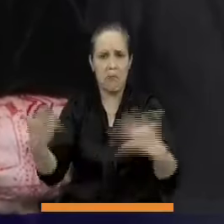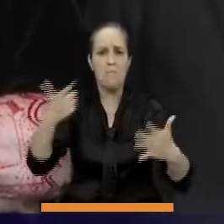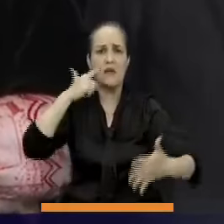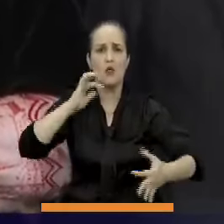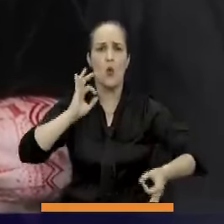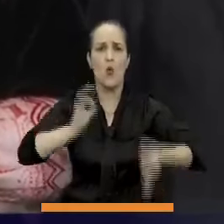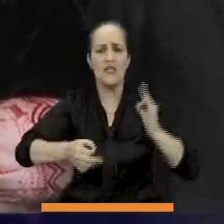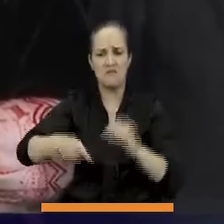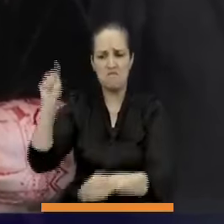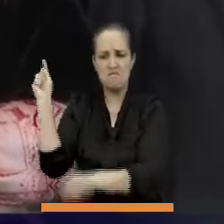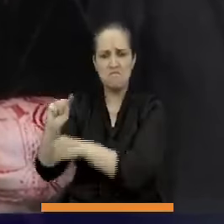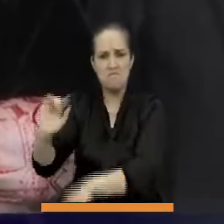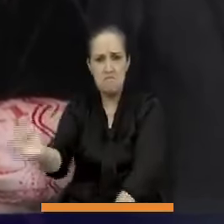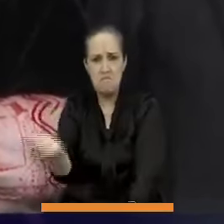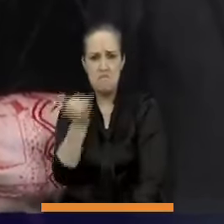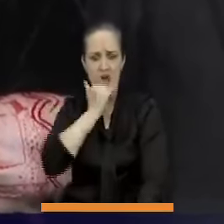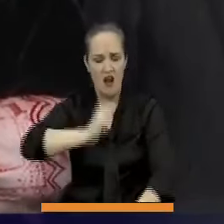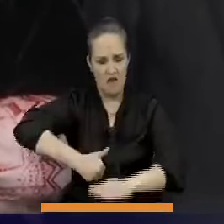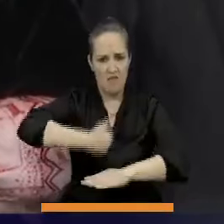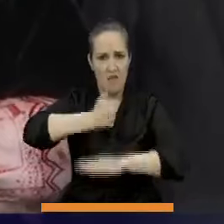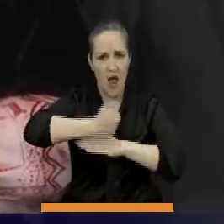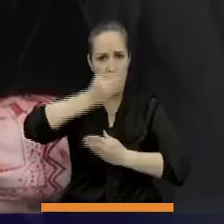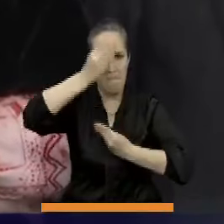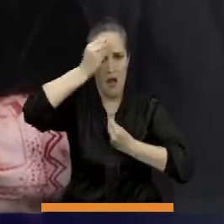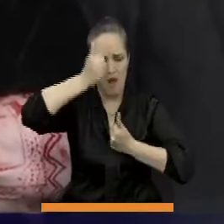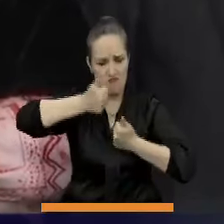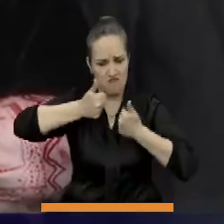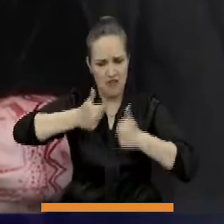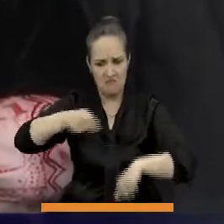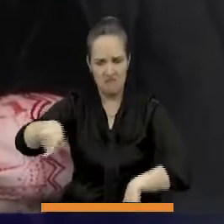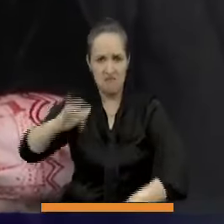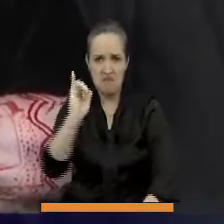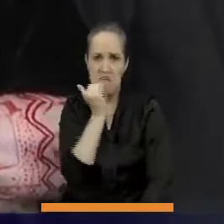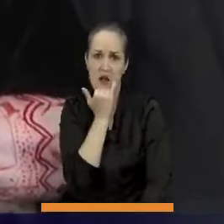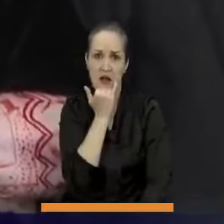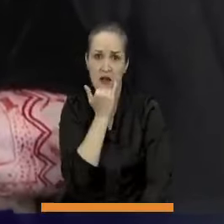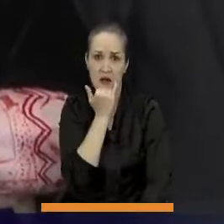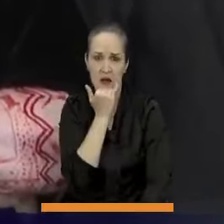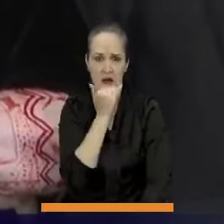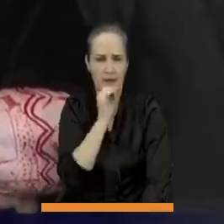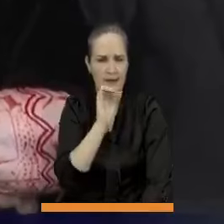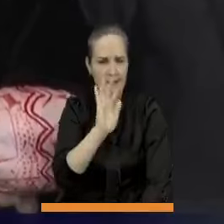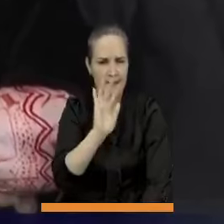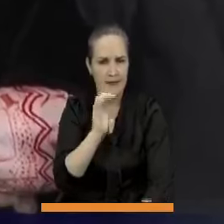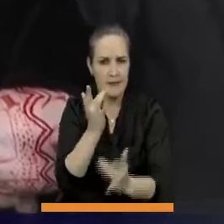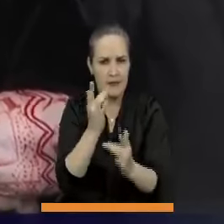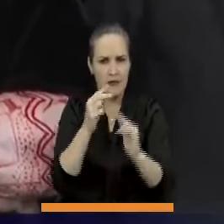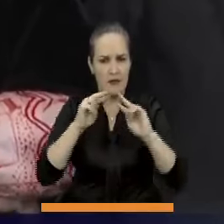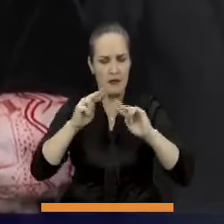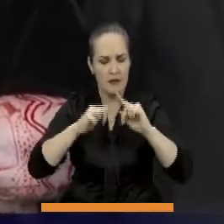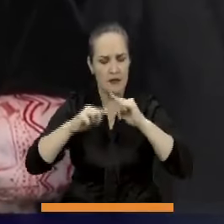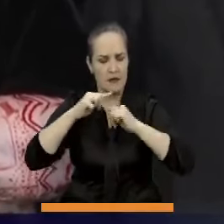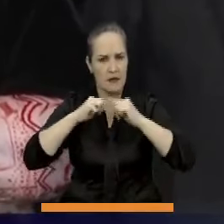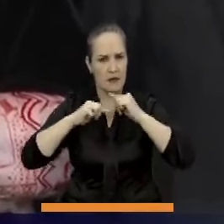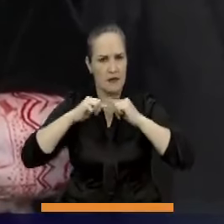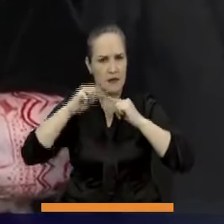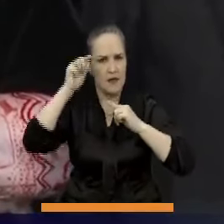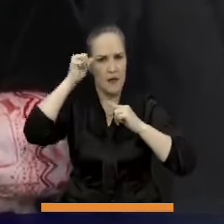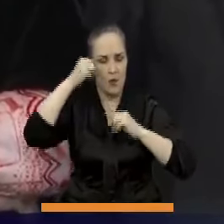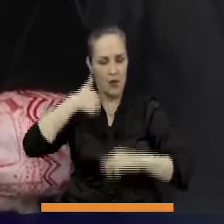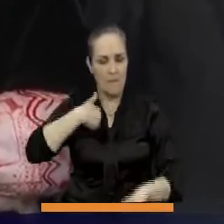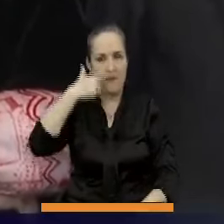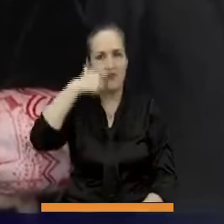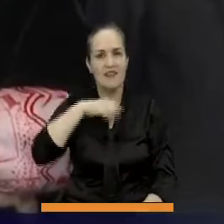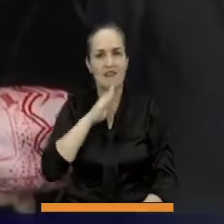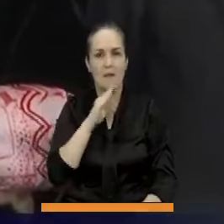jueces, como autoridades morales, y de pronto cuando nos volvemos y recordamos nuestro papel de